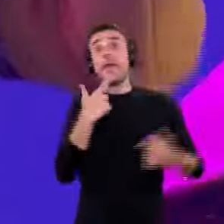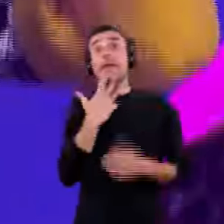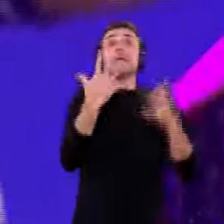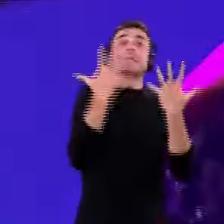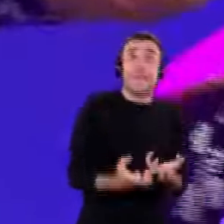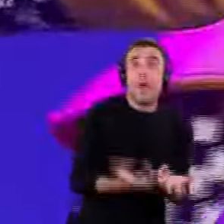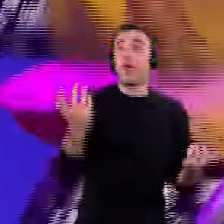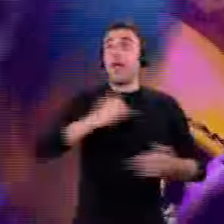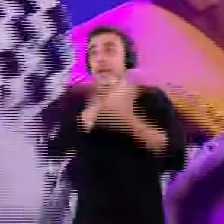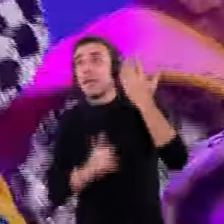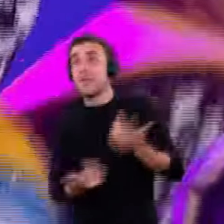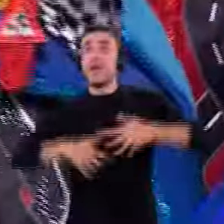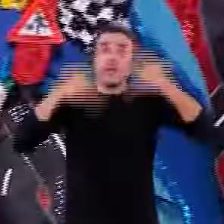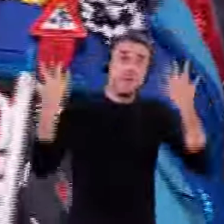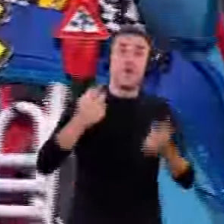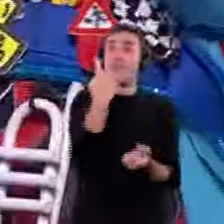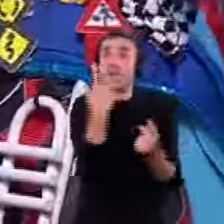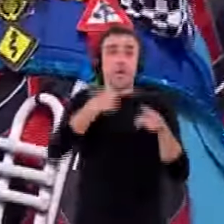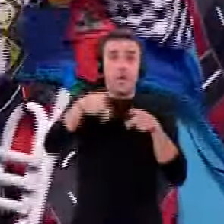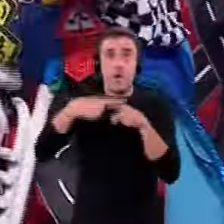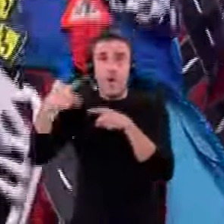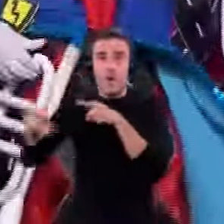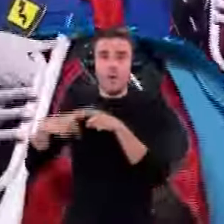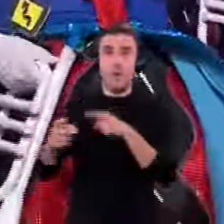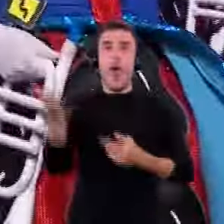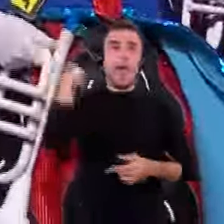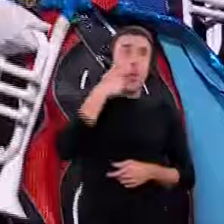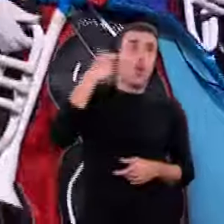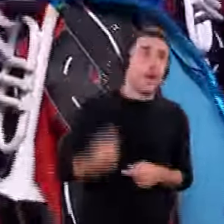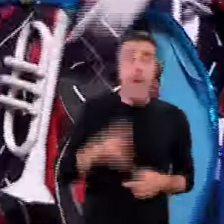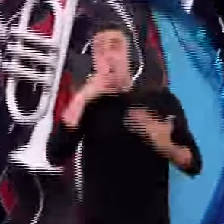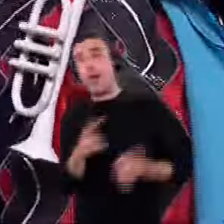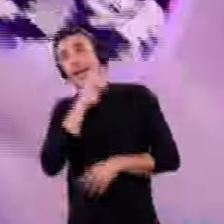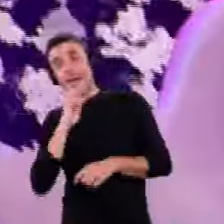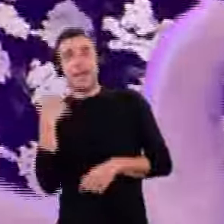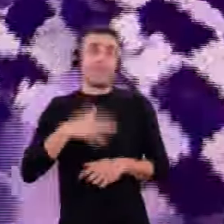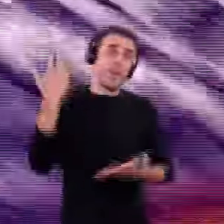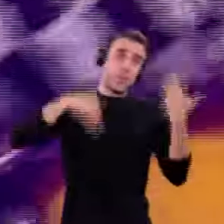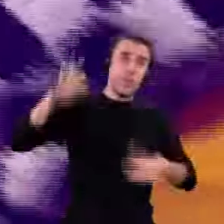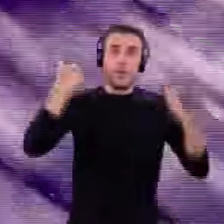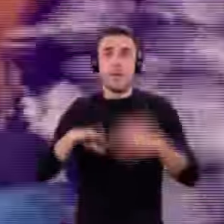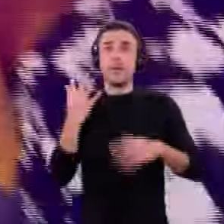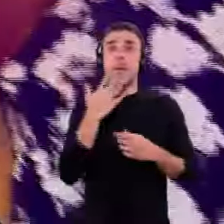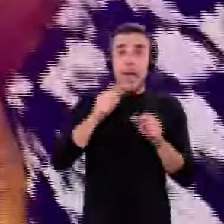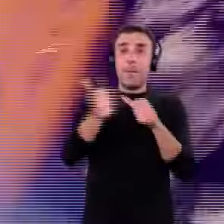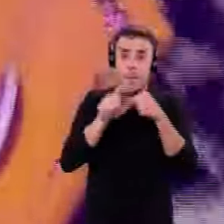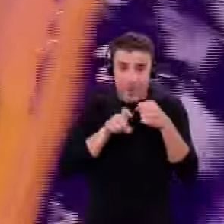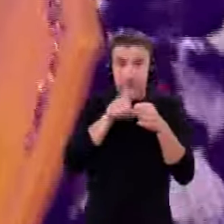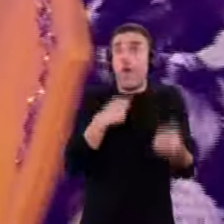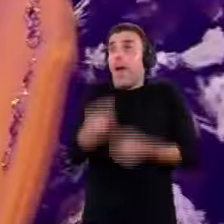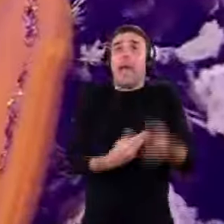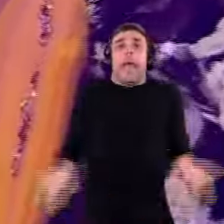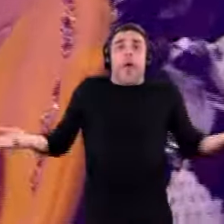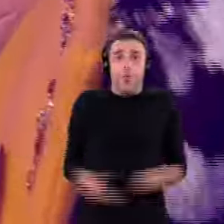que hay crisis, que hay escasez, que si antes Ucrania y ahora Israel, si se pincha la papa, ¿qué le voy